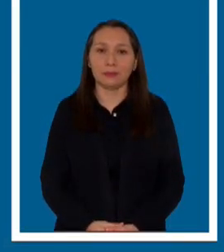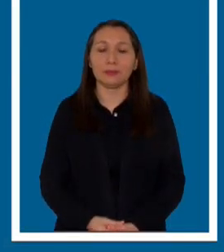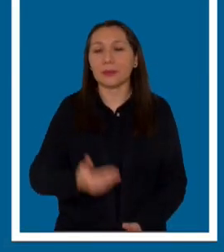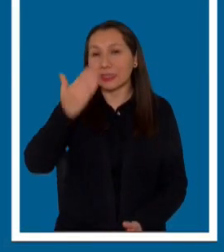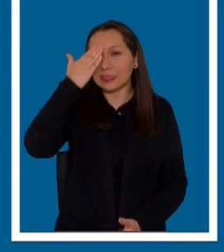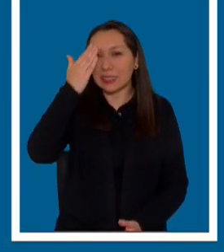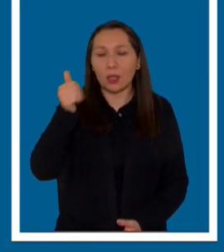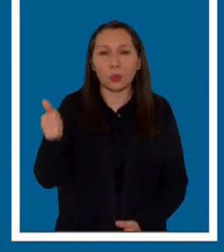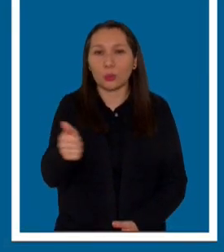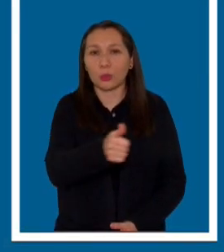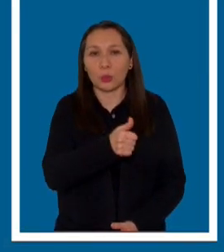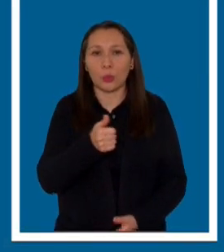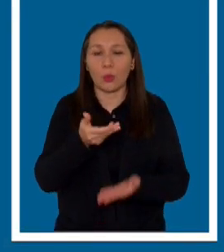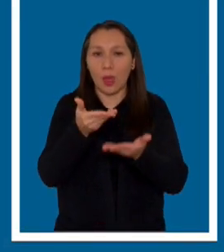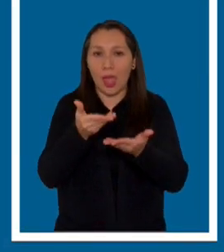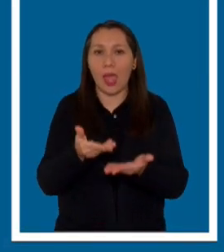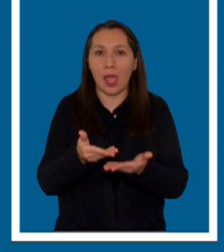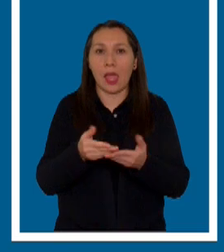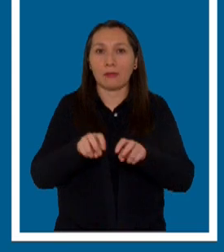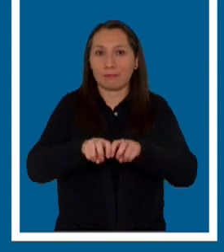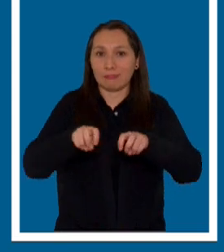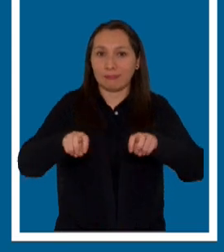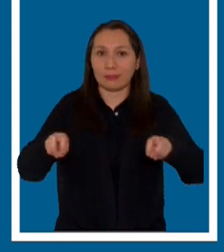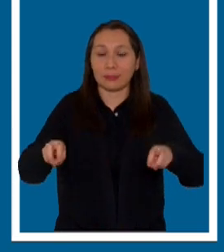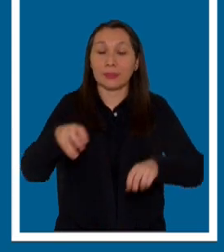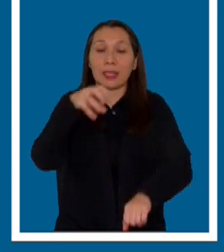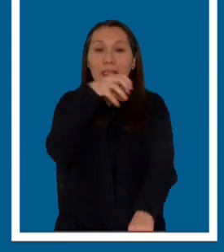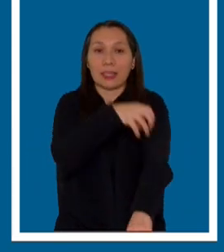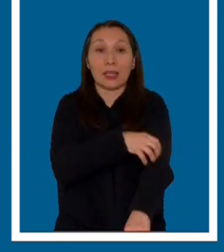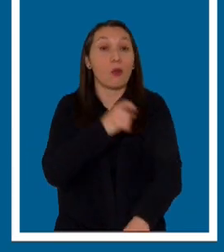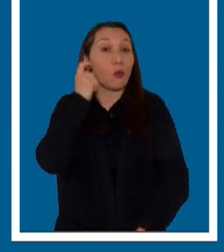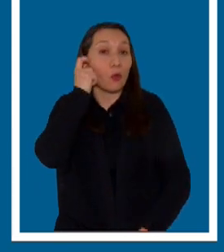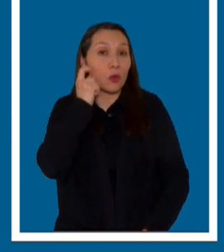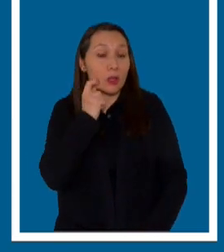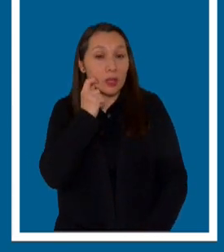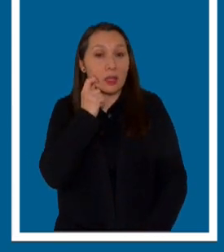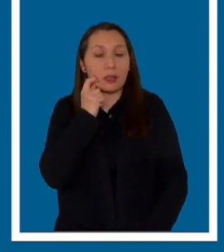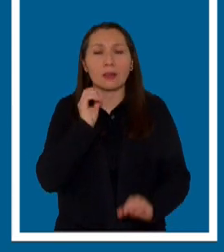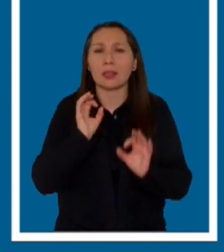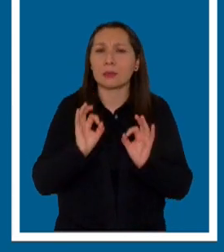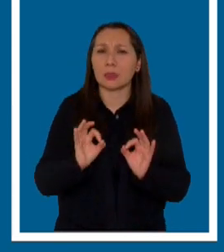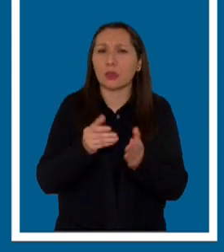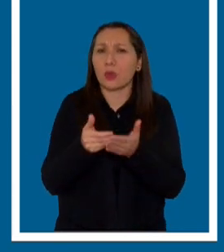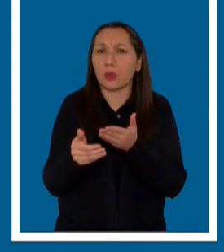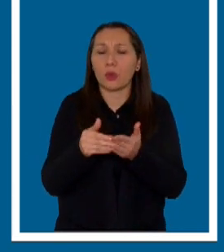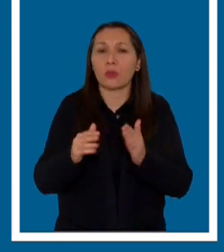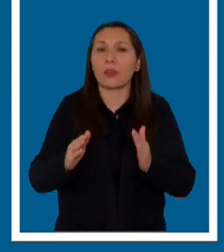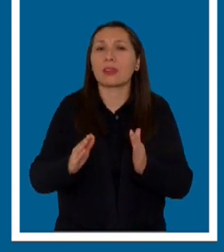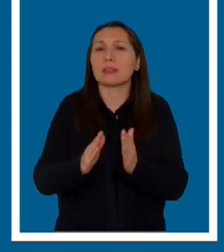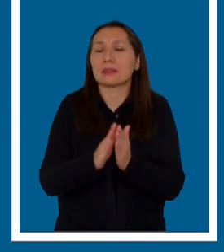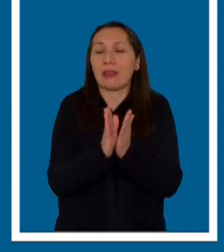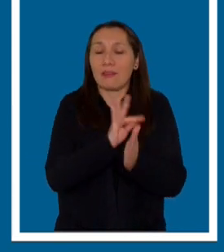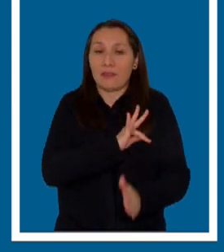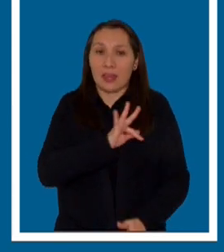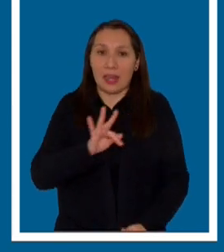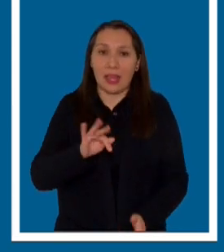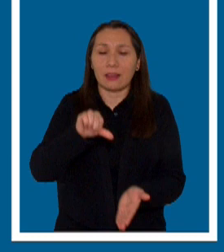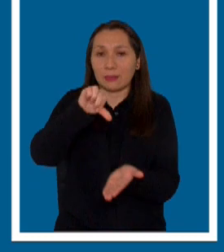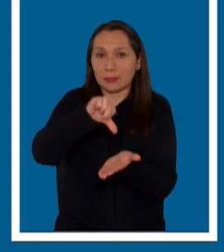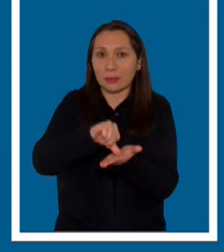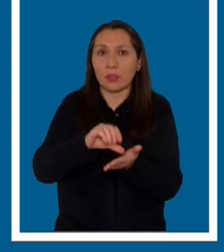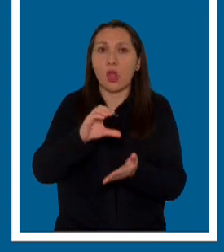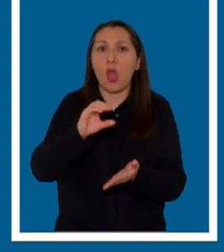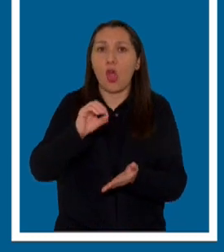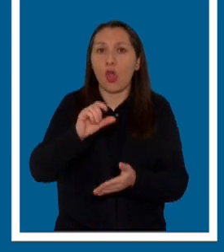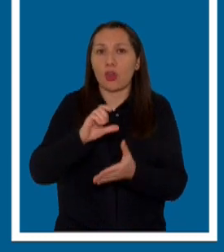Un saludo para todos queridos a esta hora están en el panel desde la región de o'higgins específicamente desde San Fernando capital de la provincia de